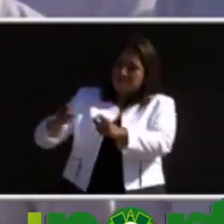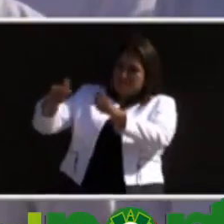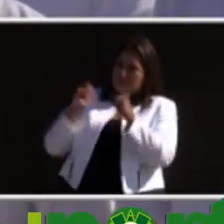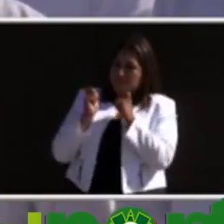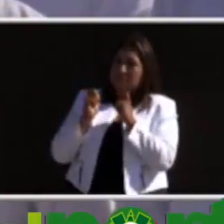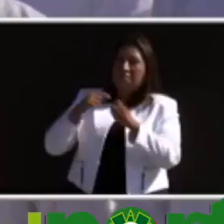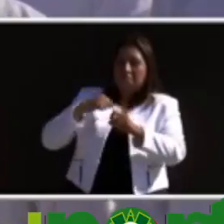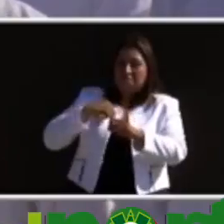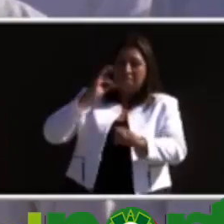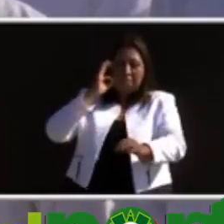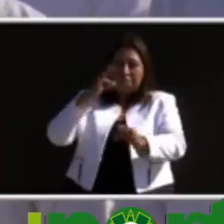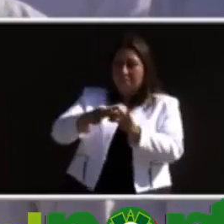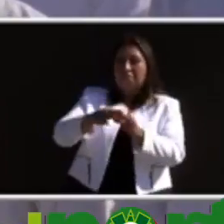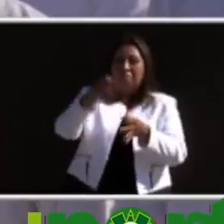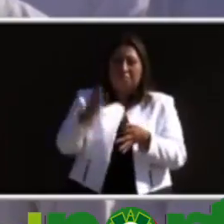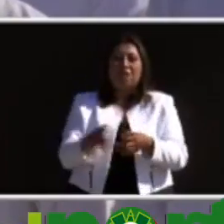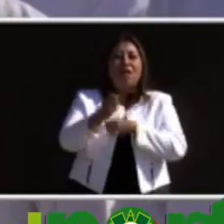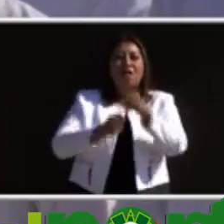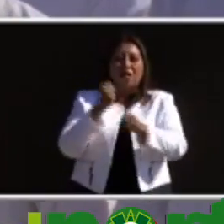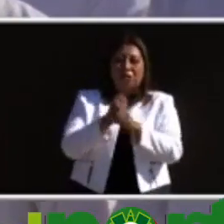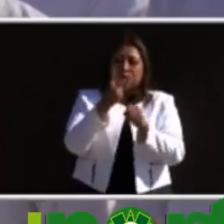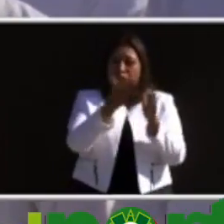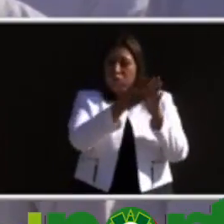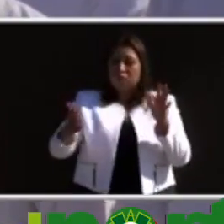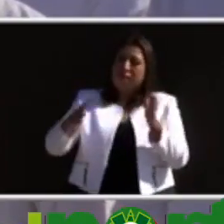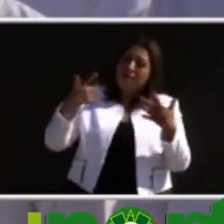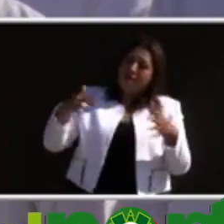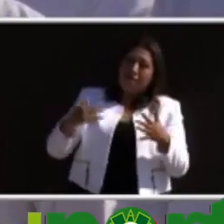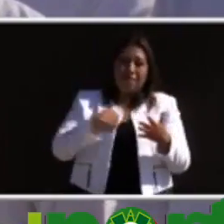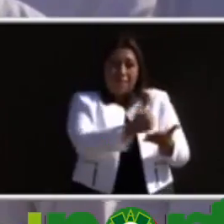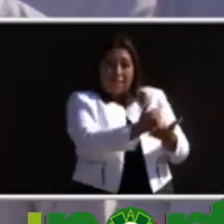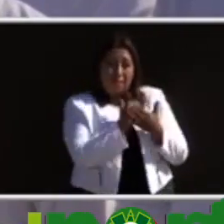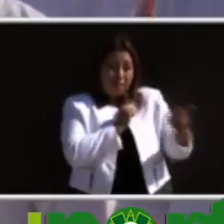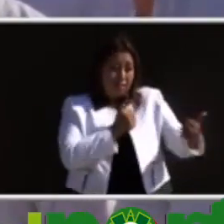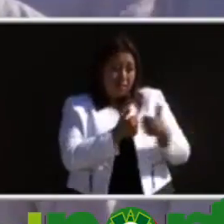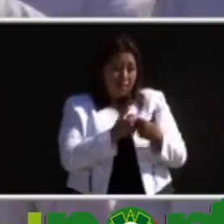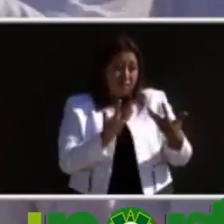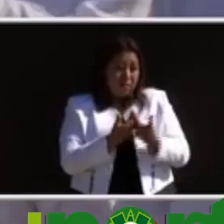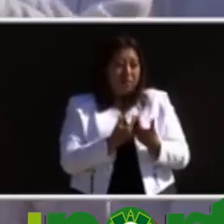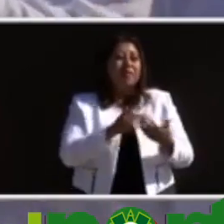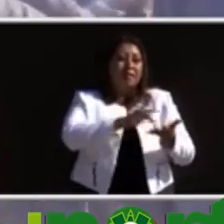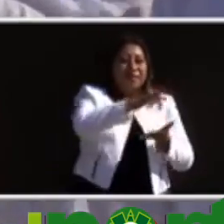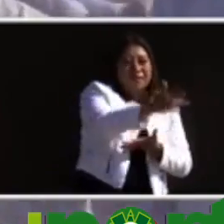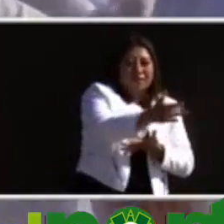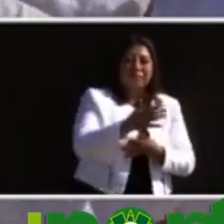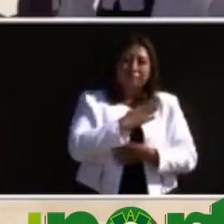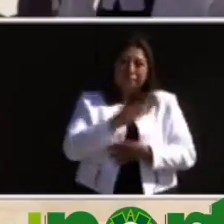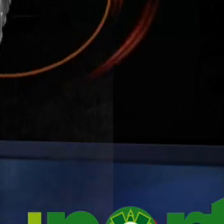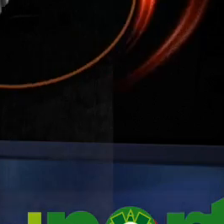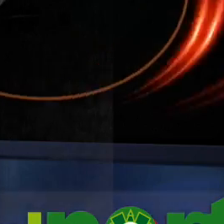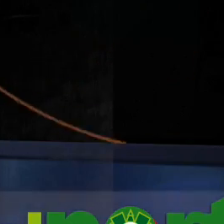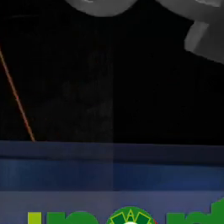acompañarme en esta tarea de 2 años que cambiará la historia de Veracruz. Muchas gracias, que tengan buen día. Muchas